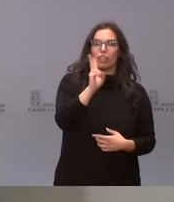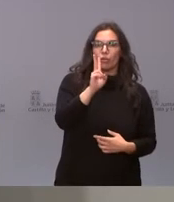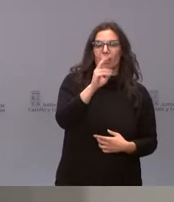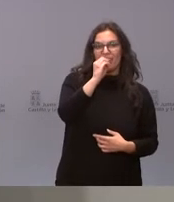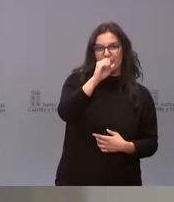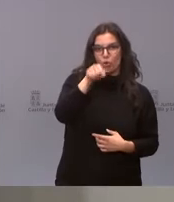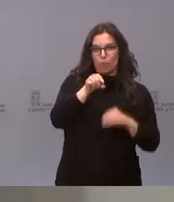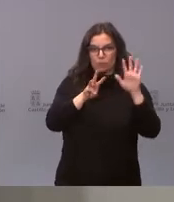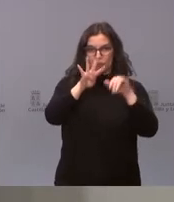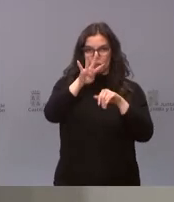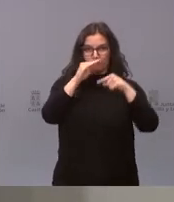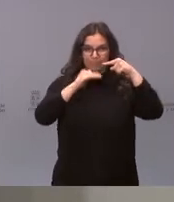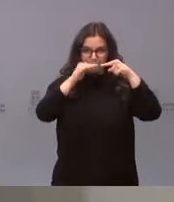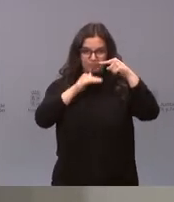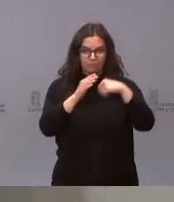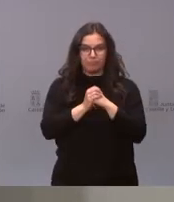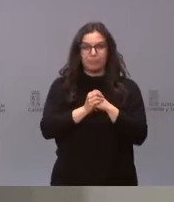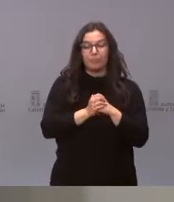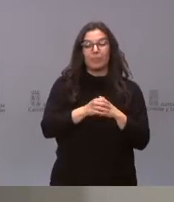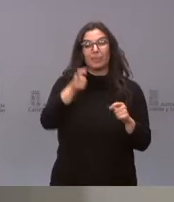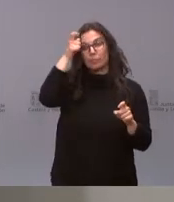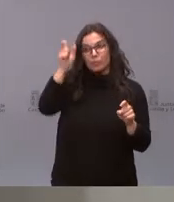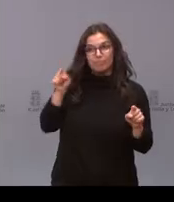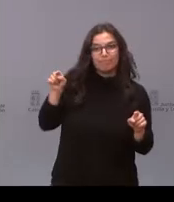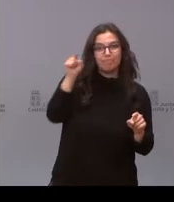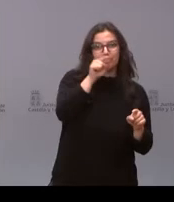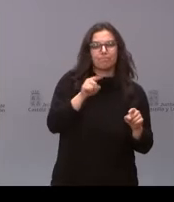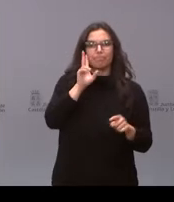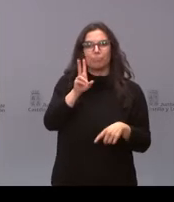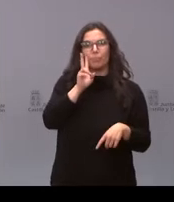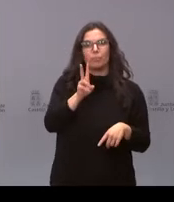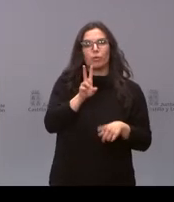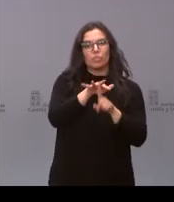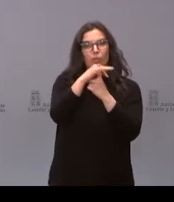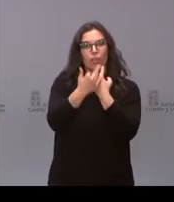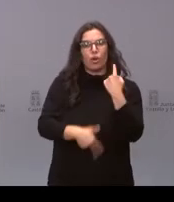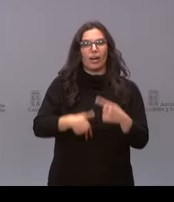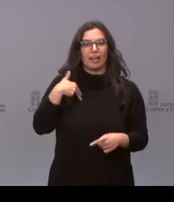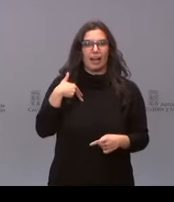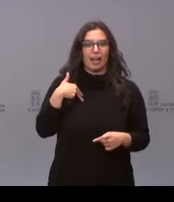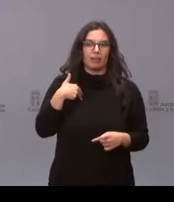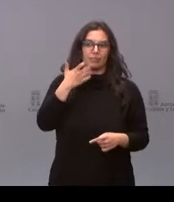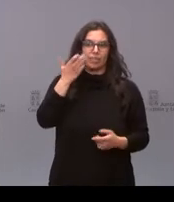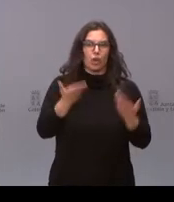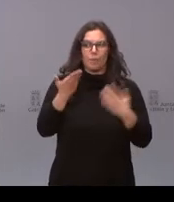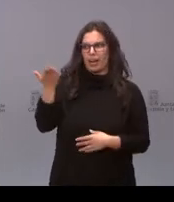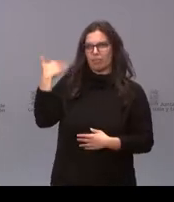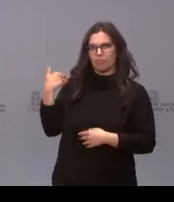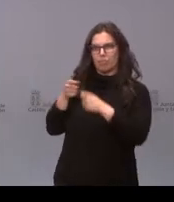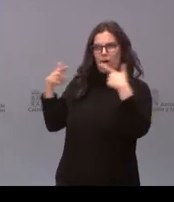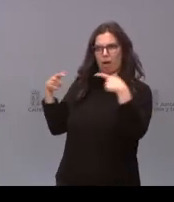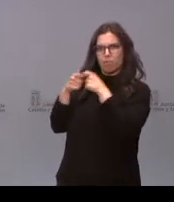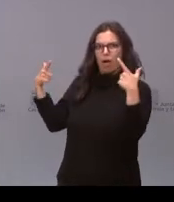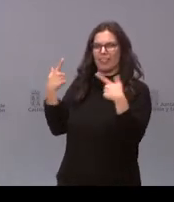a nivel de municipios seguimos observando como la situación general no es comparable a las olas anteriores pero